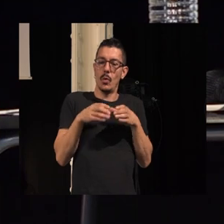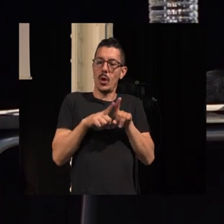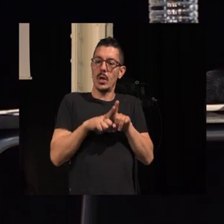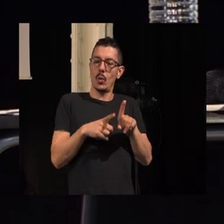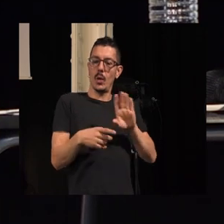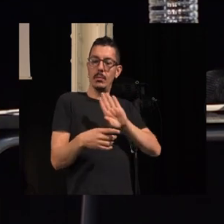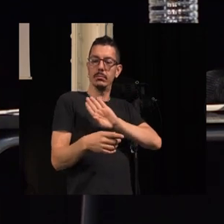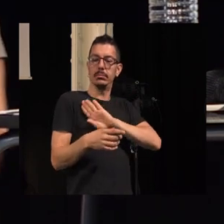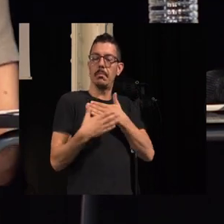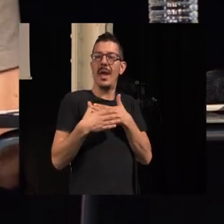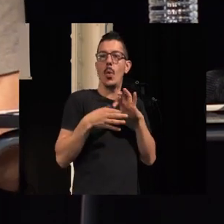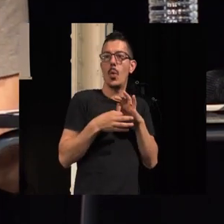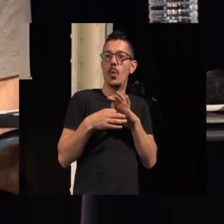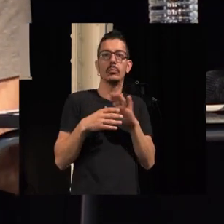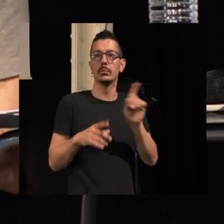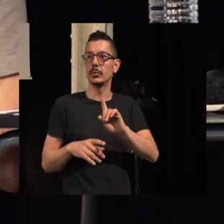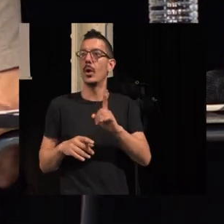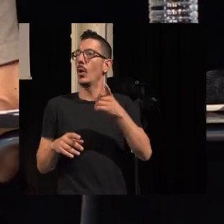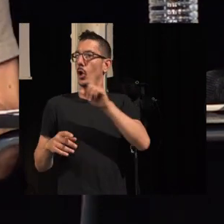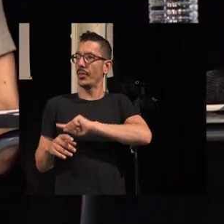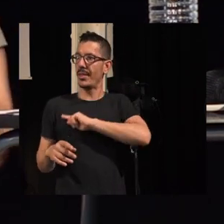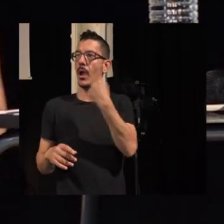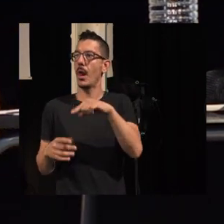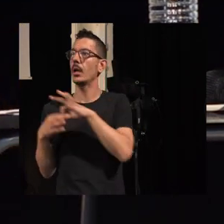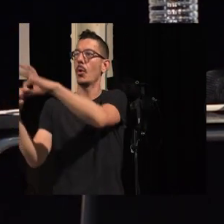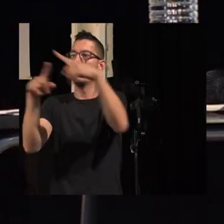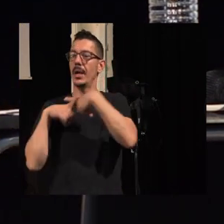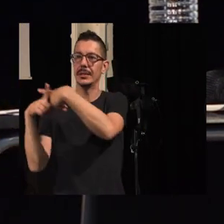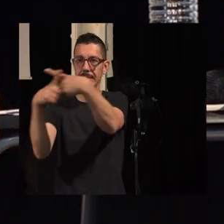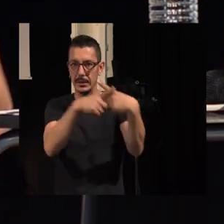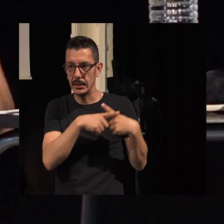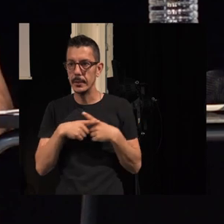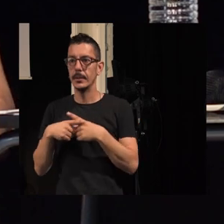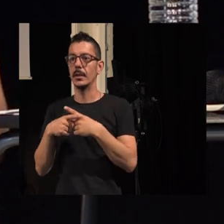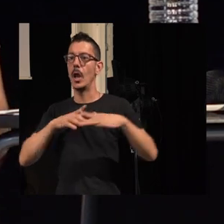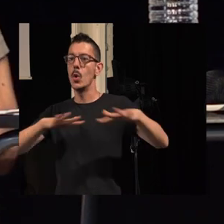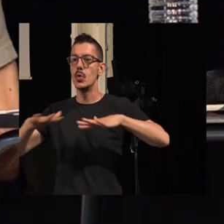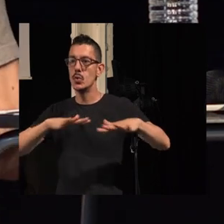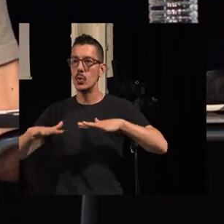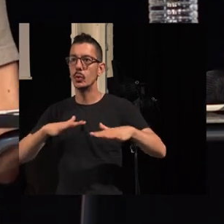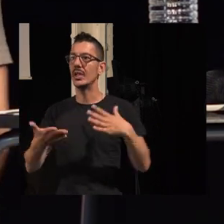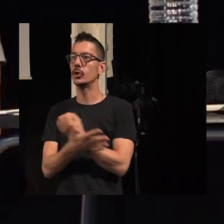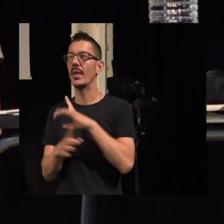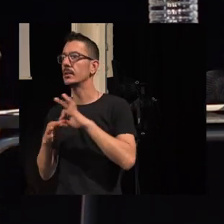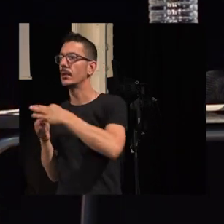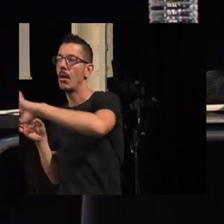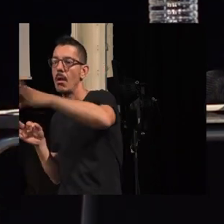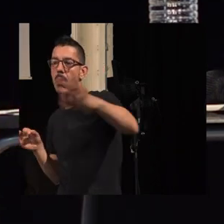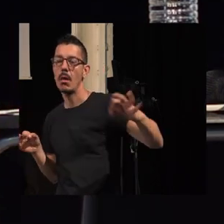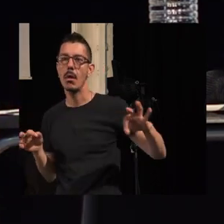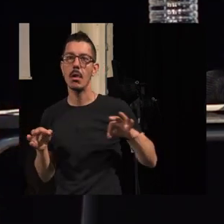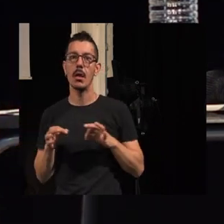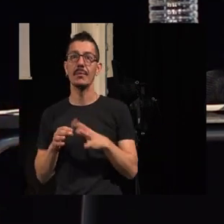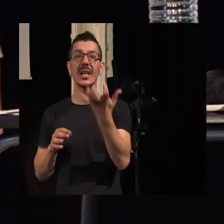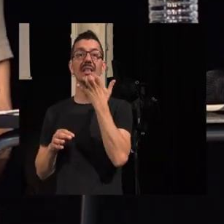porque tenemos la conciencia, pues, a lo mejor, que las luchas están todas conectadas y las